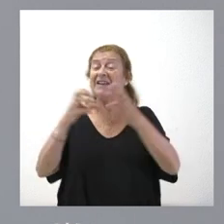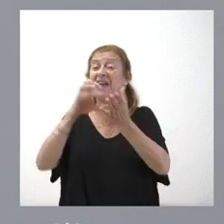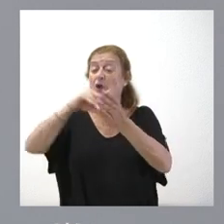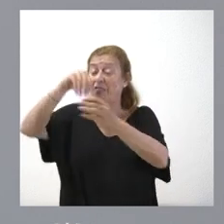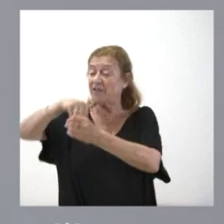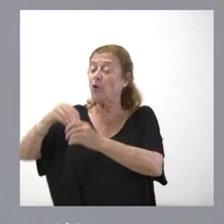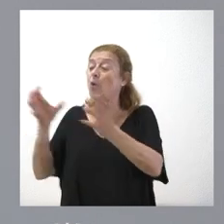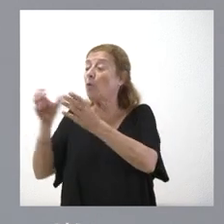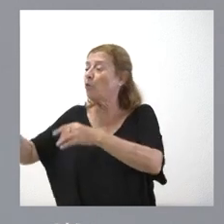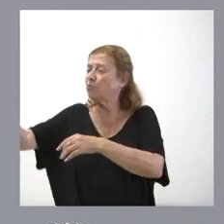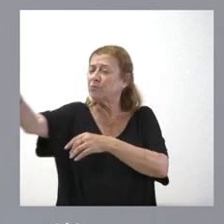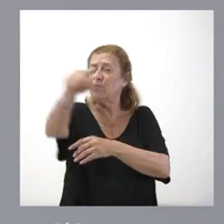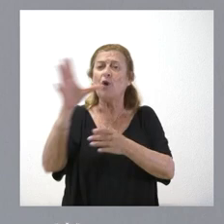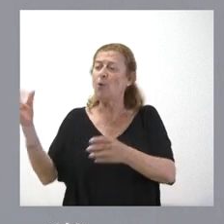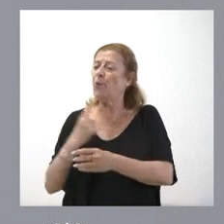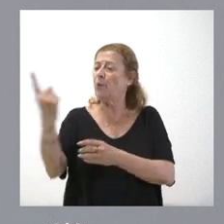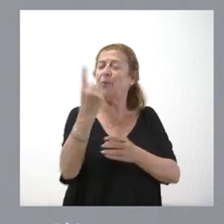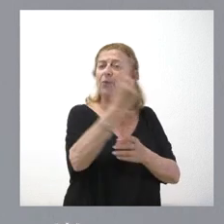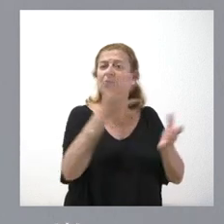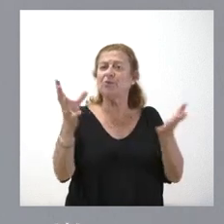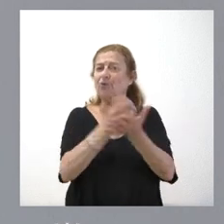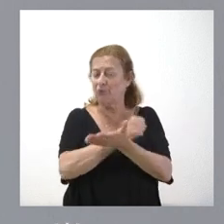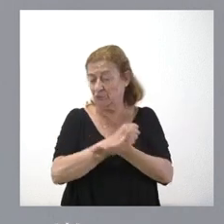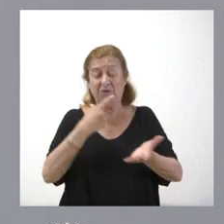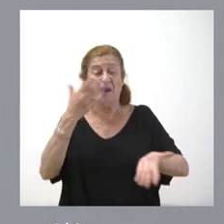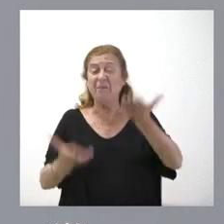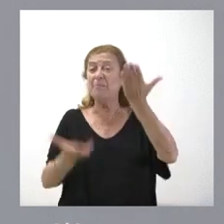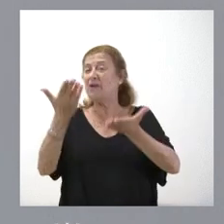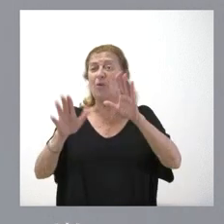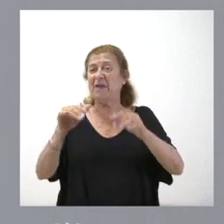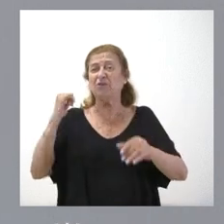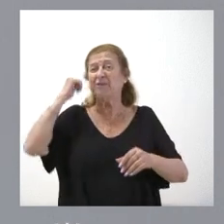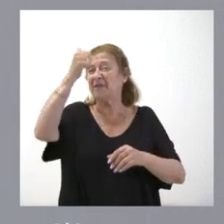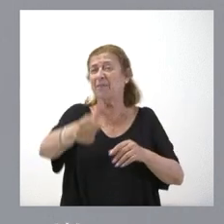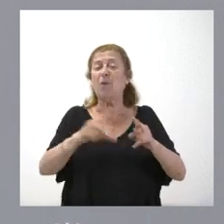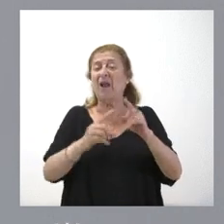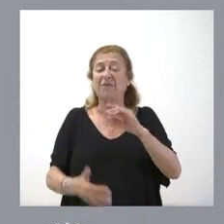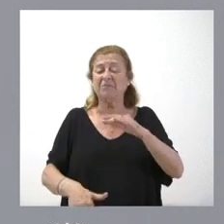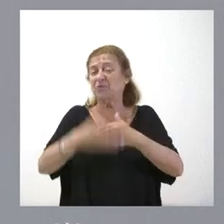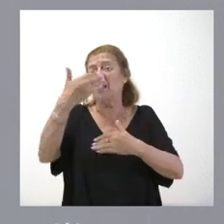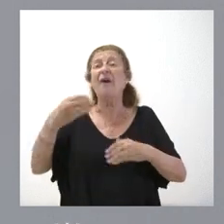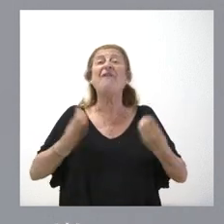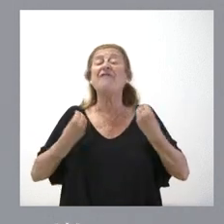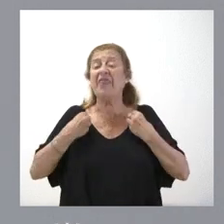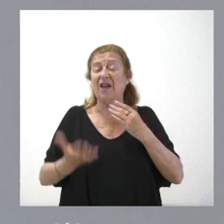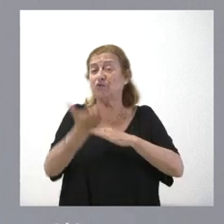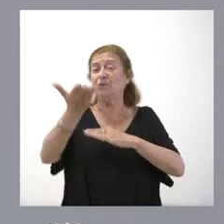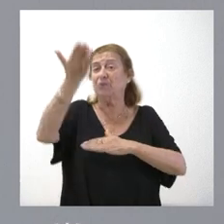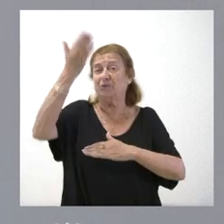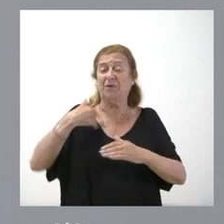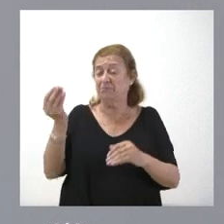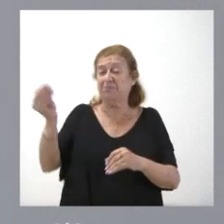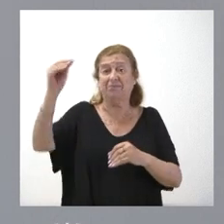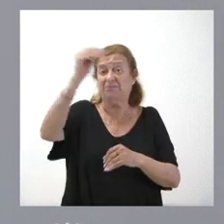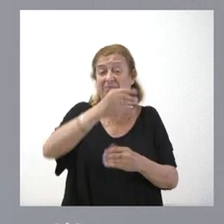cuenta que son cantidades que vienen a ser comparables en el tiempo con las actualizaciones conforme a lo que es la evolución del coste de la vida y por tanto es la cantidad que